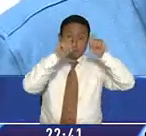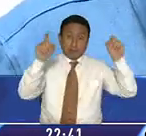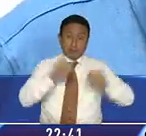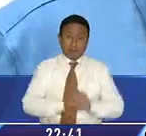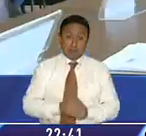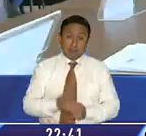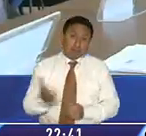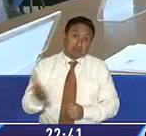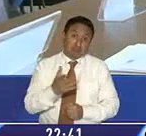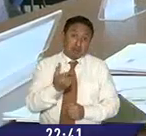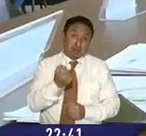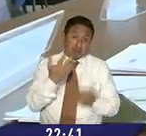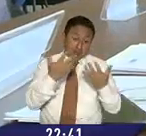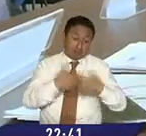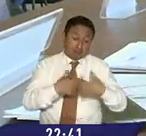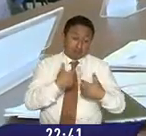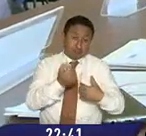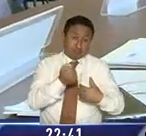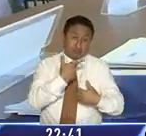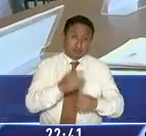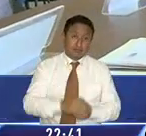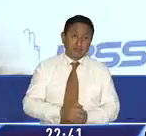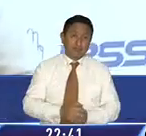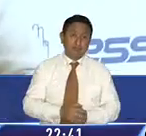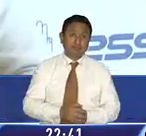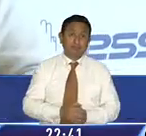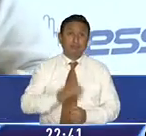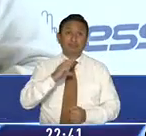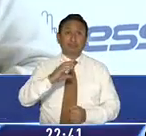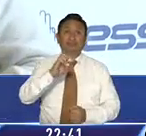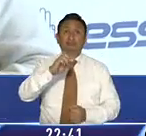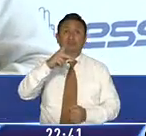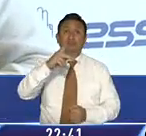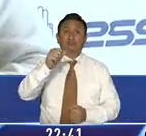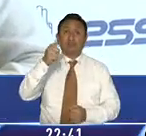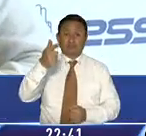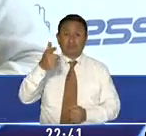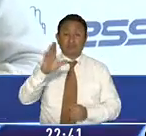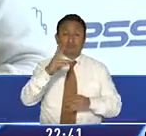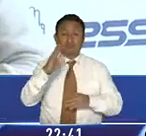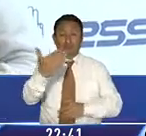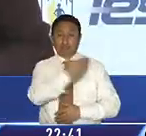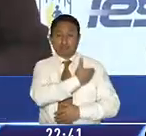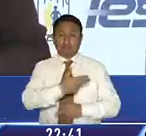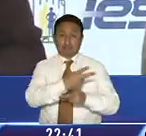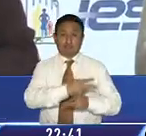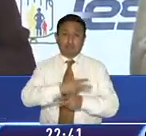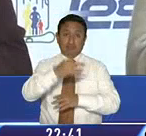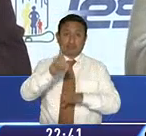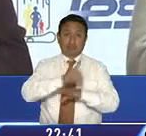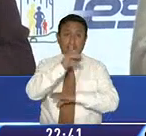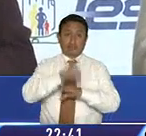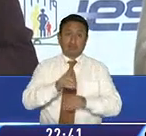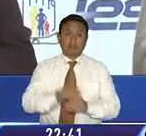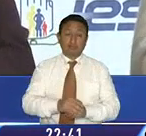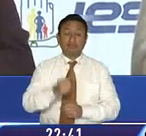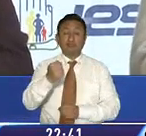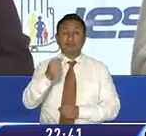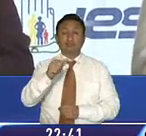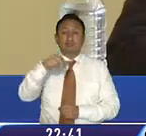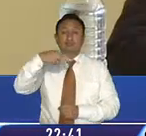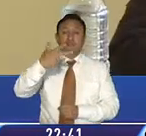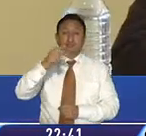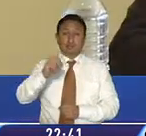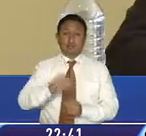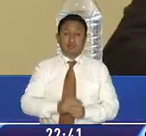que haga los fármacos. Encabezando los diálogos, Francisco Cepeda, presidente del Consejo Directivo del IES, Ángel Sánchez, titular del